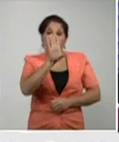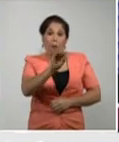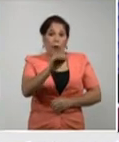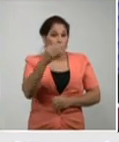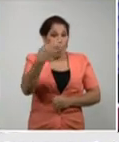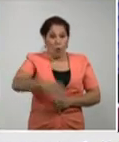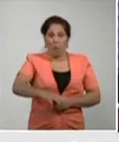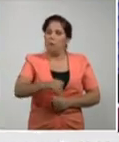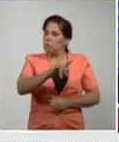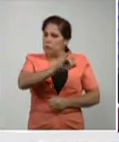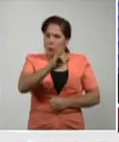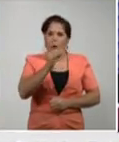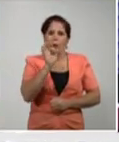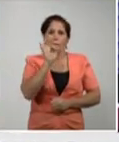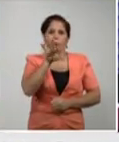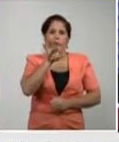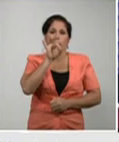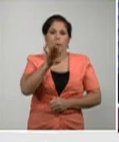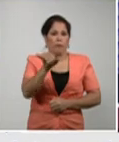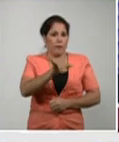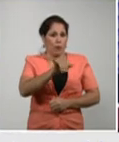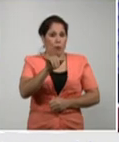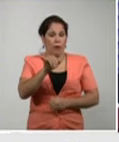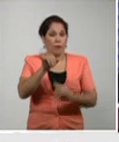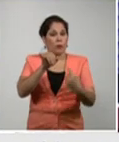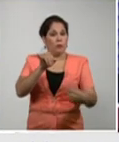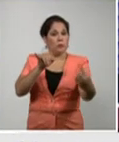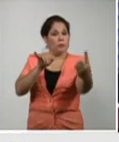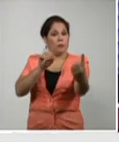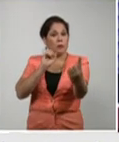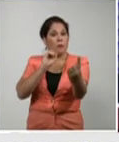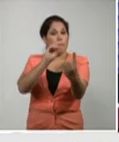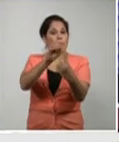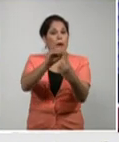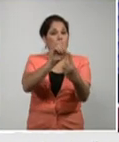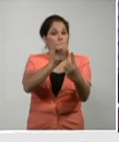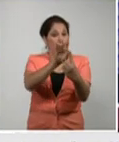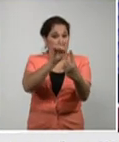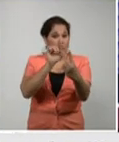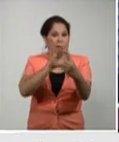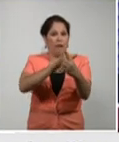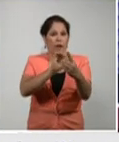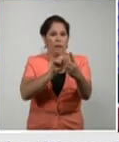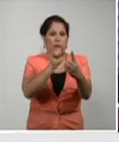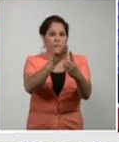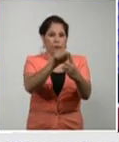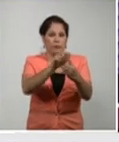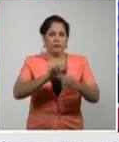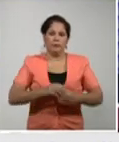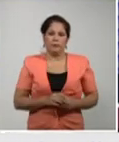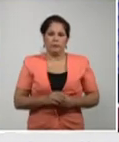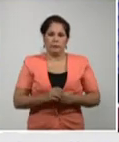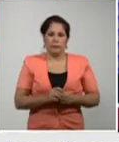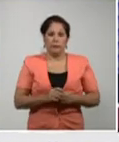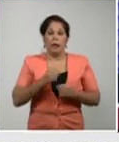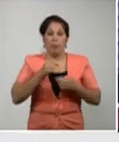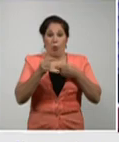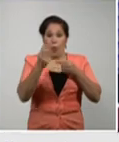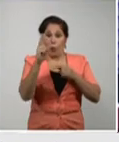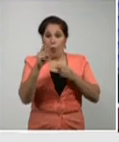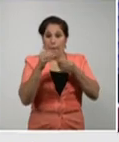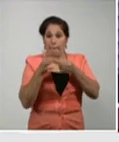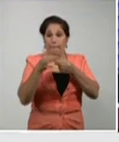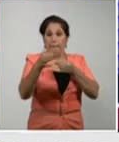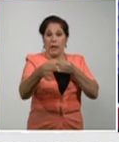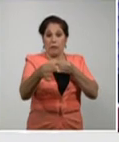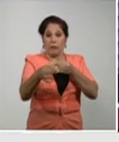también es capaz. Se plantea que si el riesgo es entre menos de 2 metros, pues el